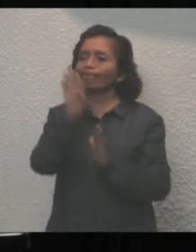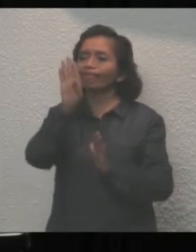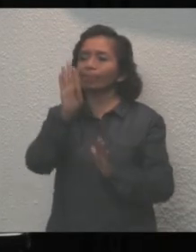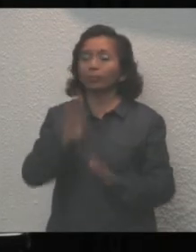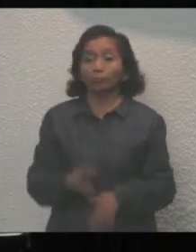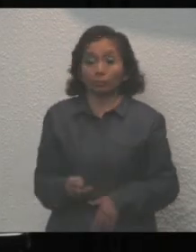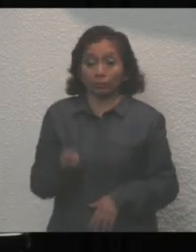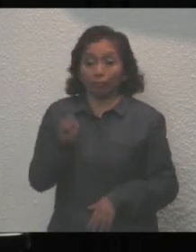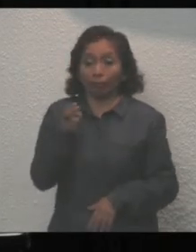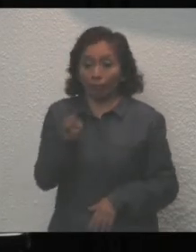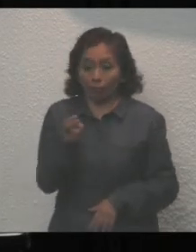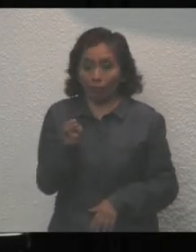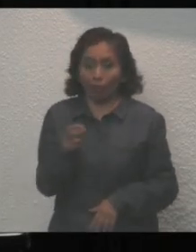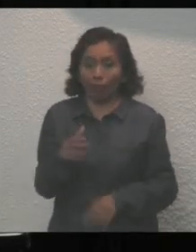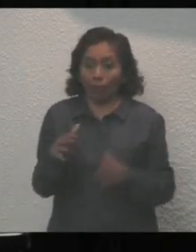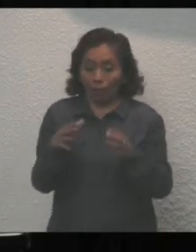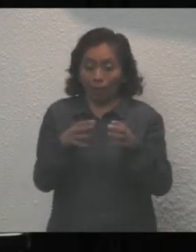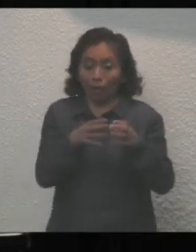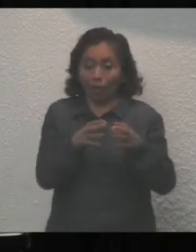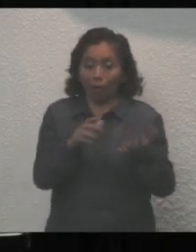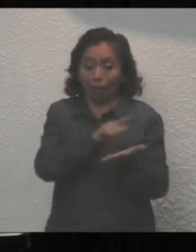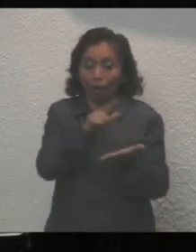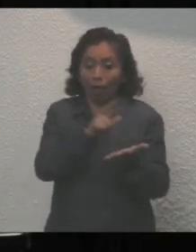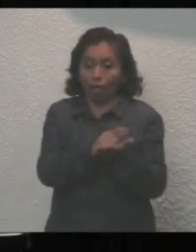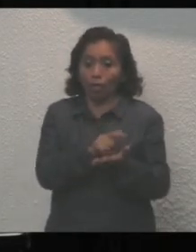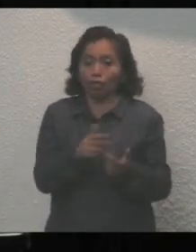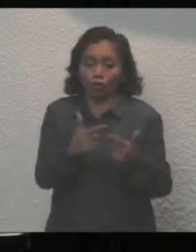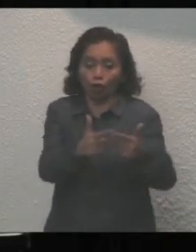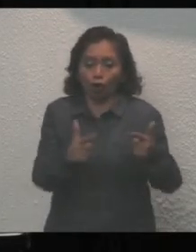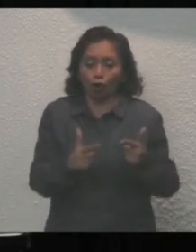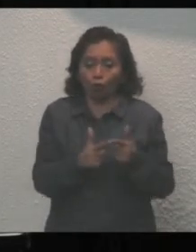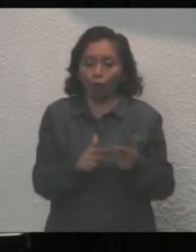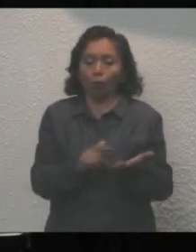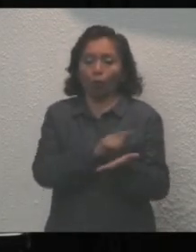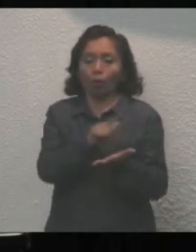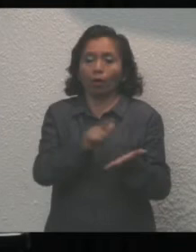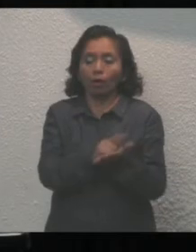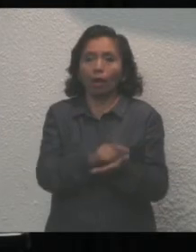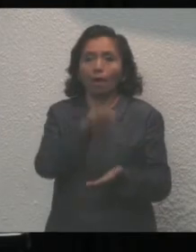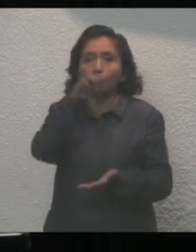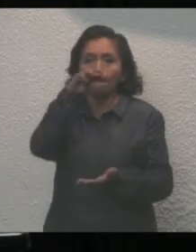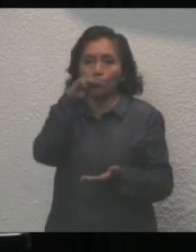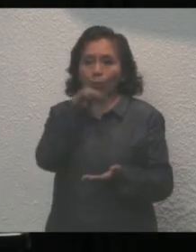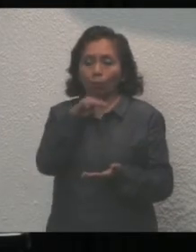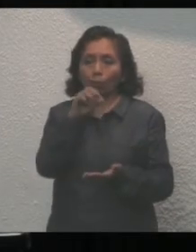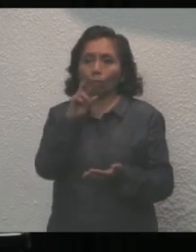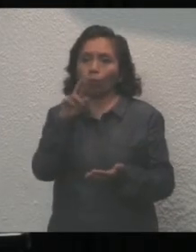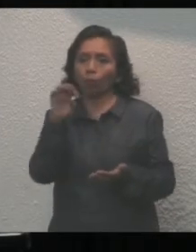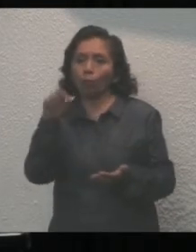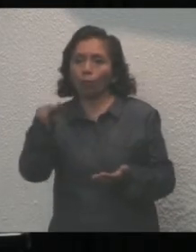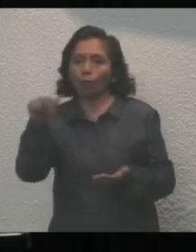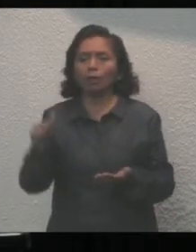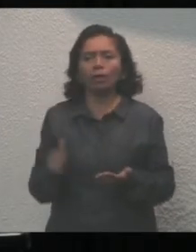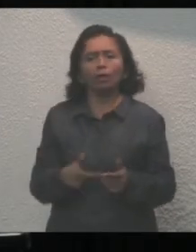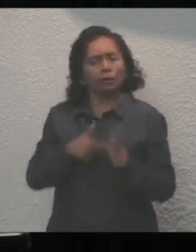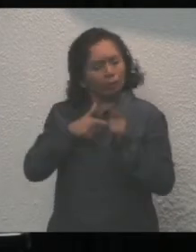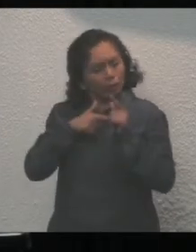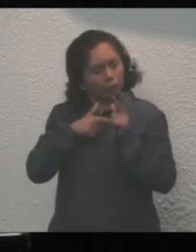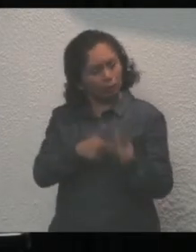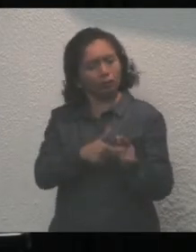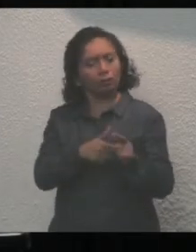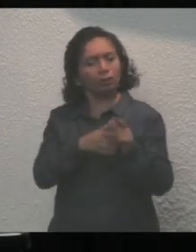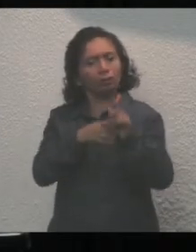En este Congreso, a los que conformamos el Grupo Legislativo de Morena, nos corresponde seguir nuestra